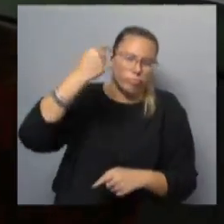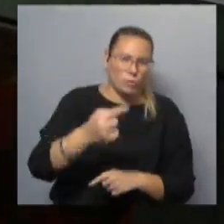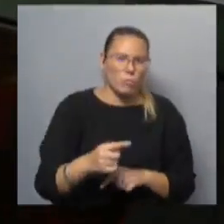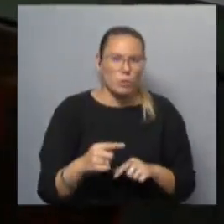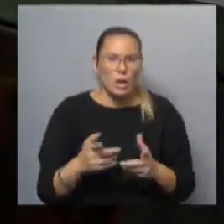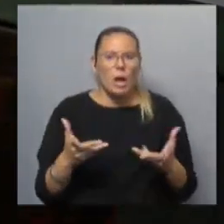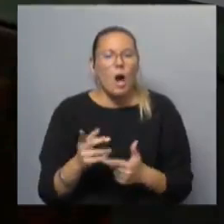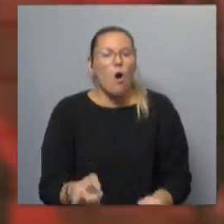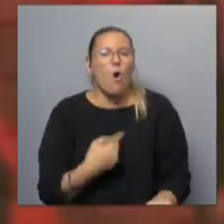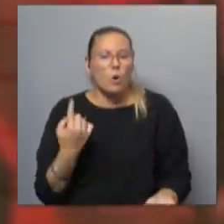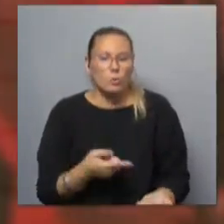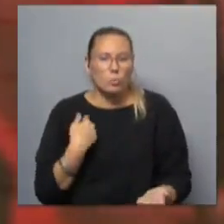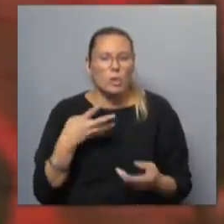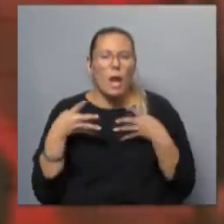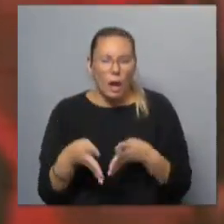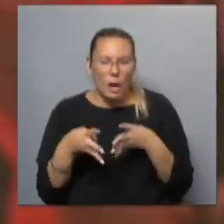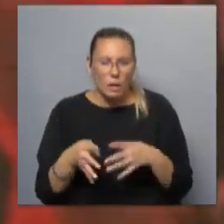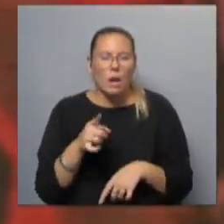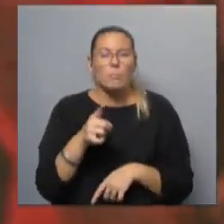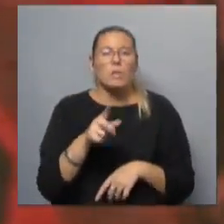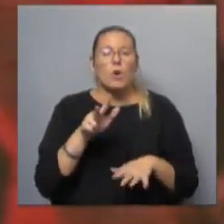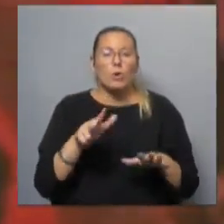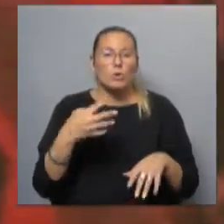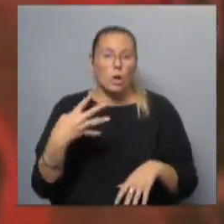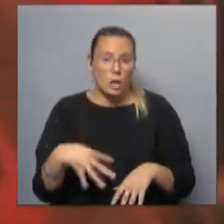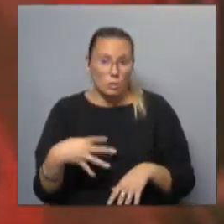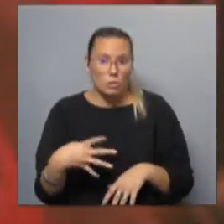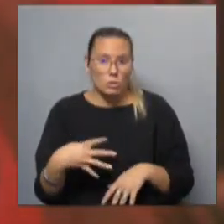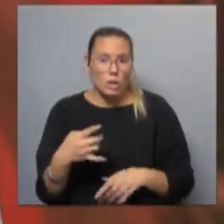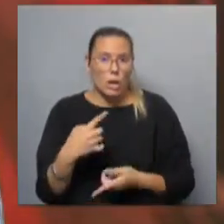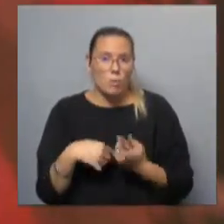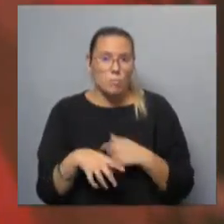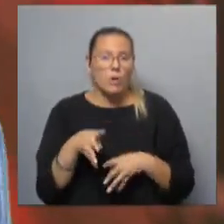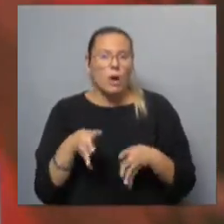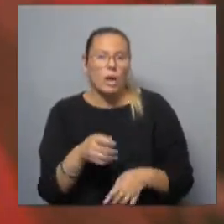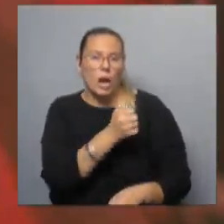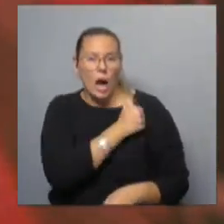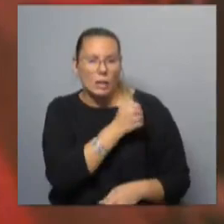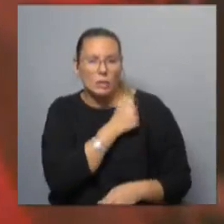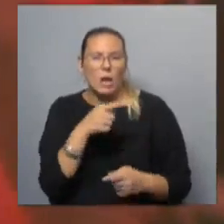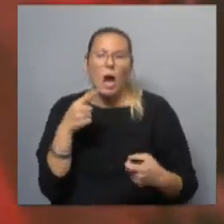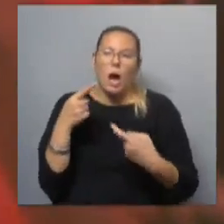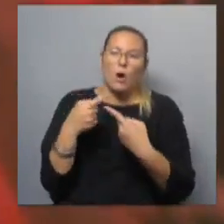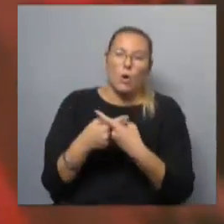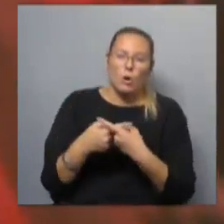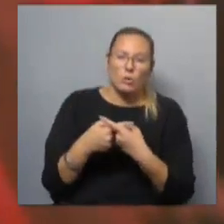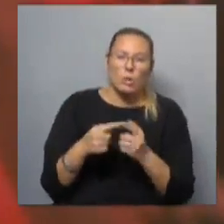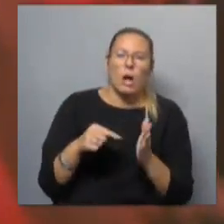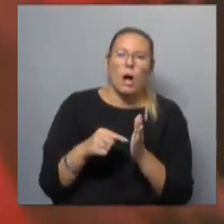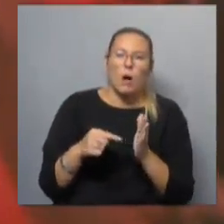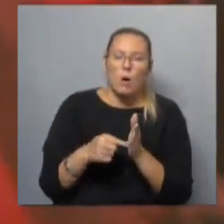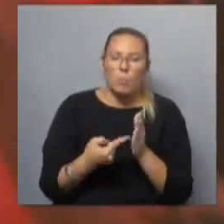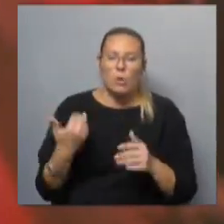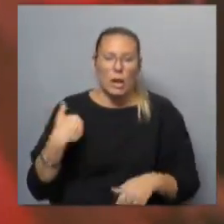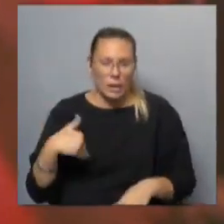estamos acostumbrados a ver mucha guerra después de 1814, pero bueno, es guerra de Artigas con Buenos Aires, es guerra de Artigas con los portugueses, es